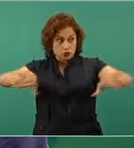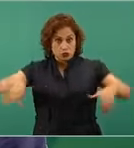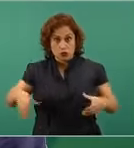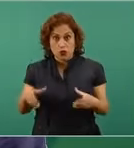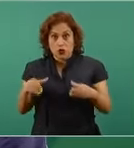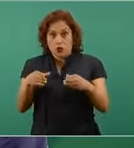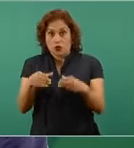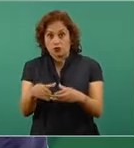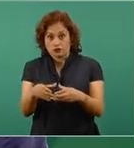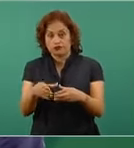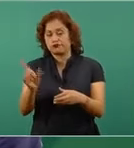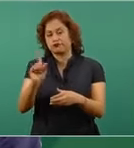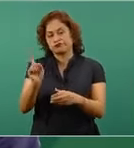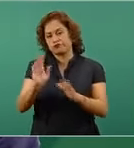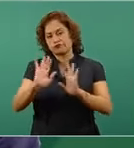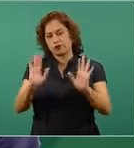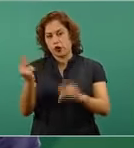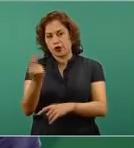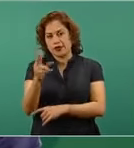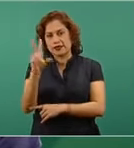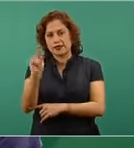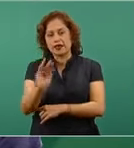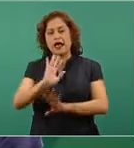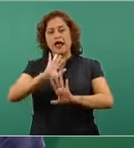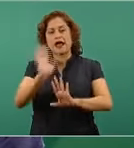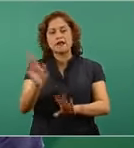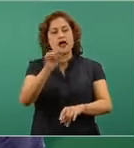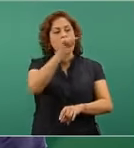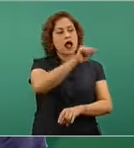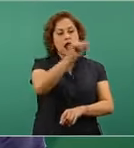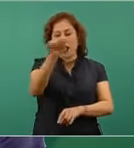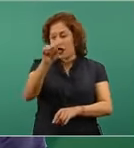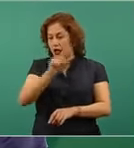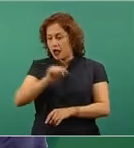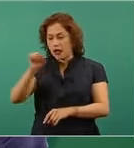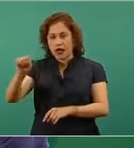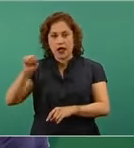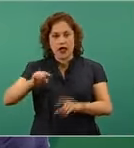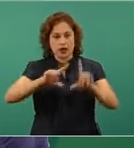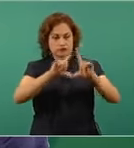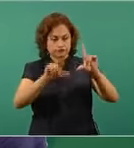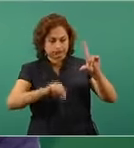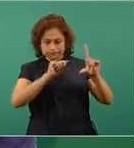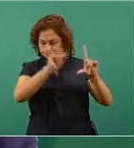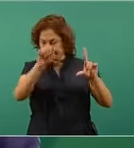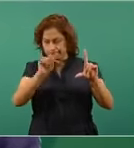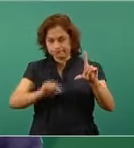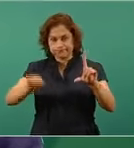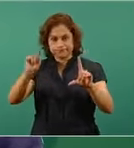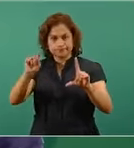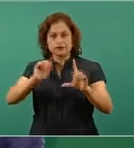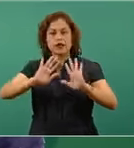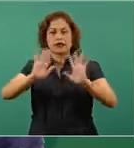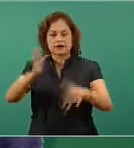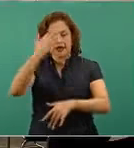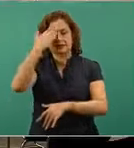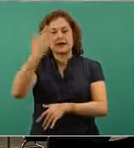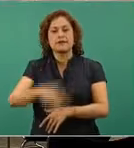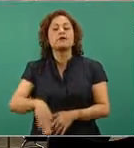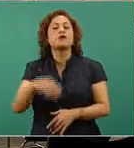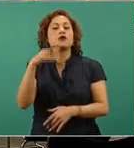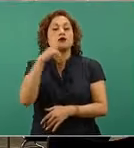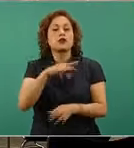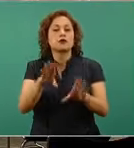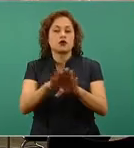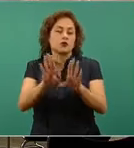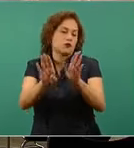cada zona hemos ido encontrando las distintas modalidades que nos permiten ir más rápido. Y pongo los ejemplos muy virtuosos de la